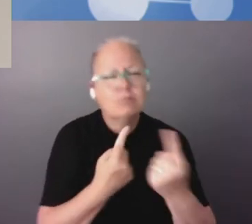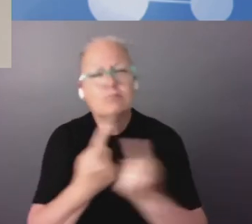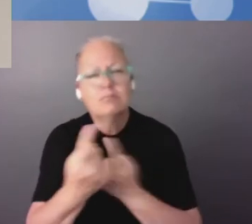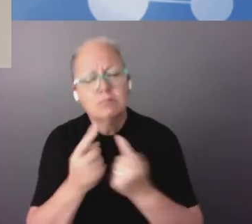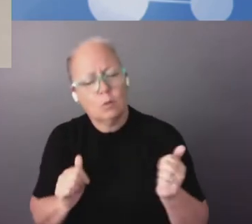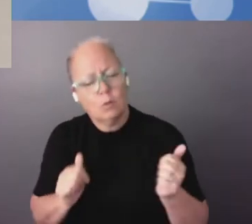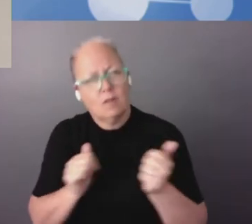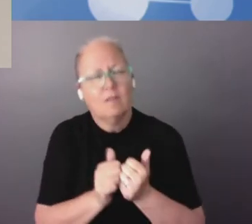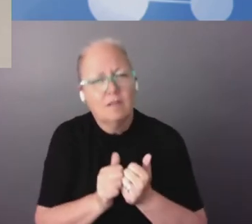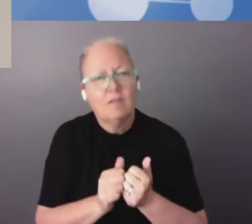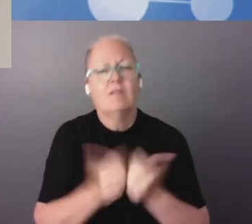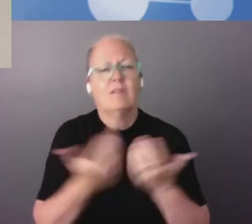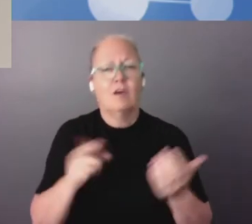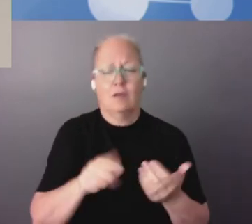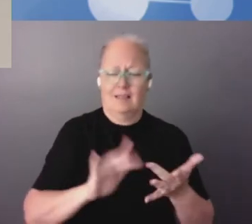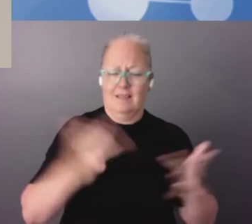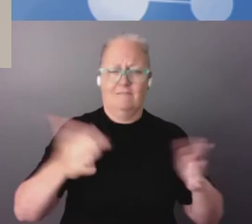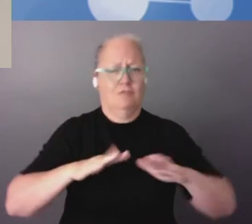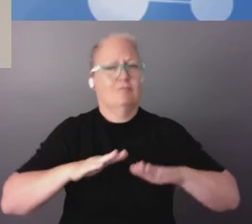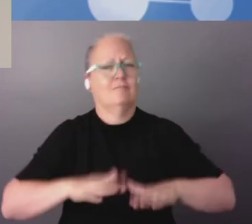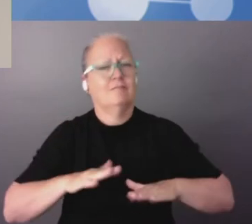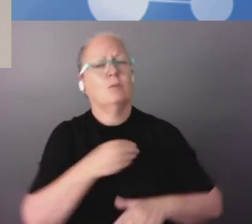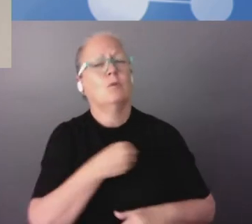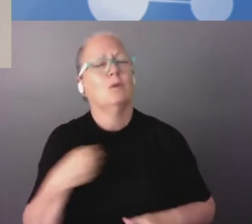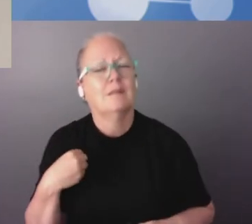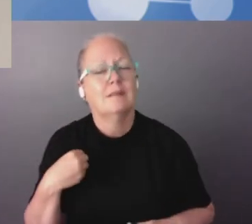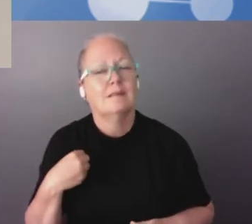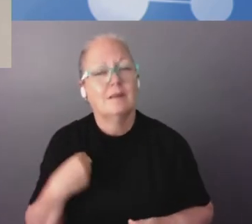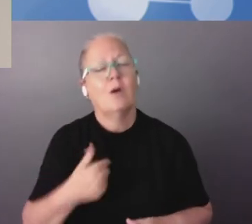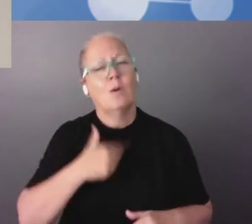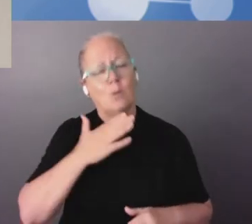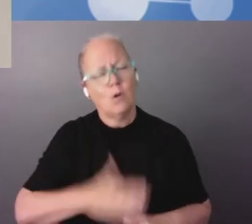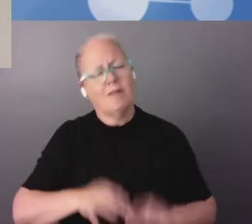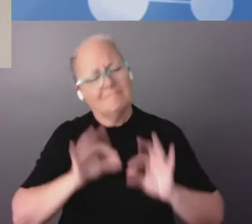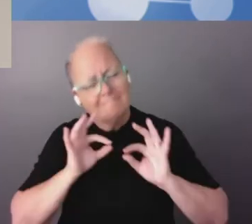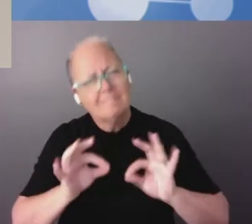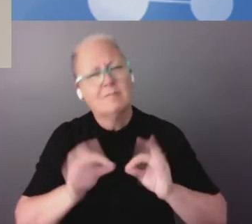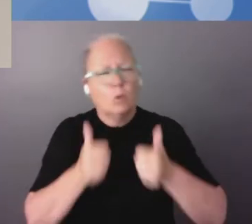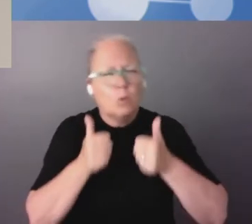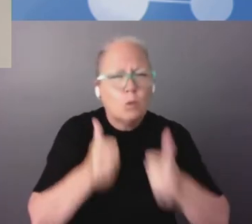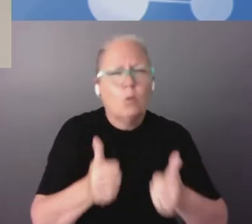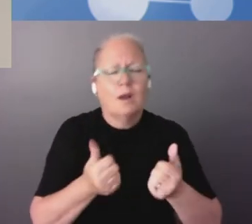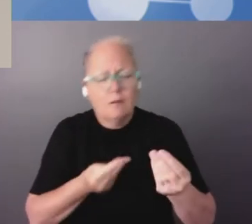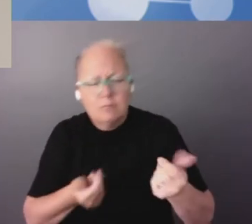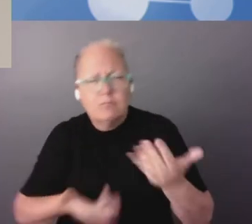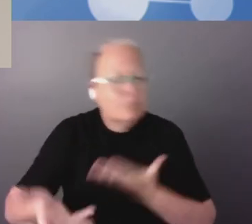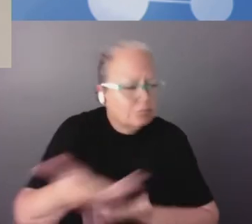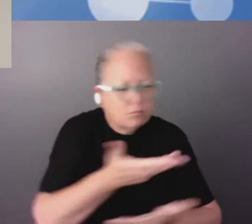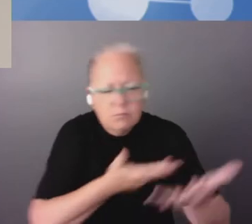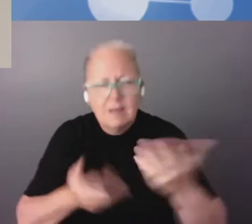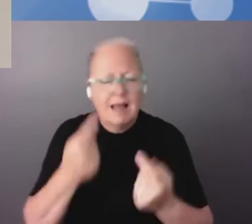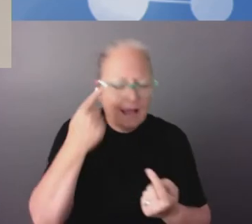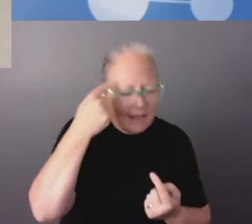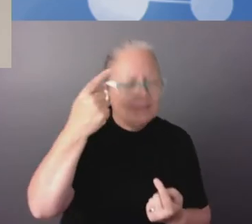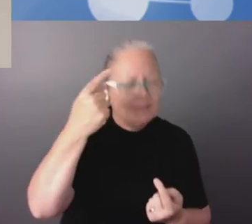momento es la ciudad de Katowice. Os deseo un debate fructífero en el contexto del Foro de